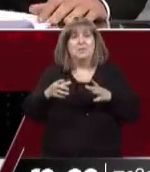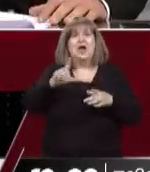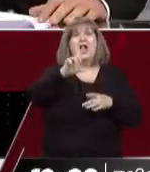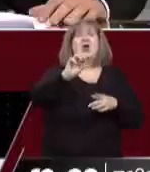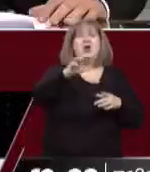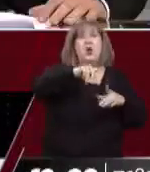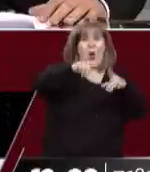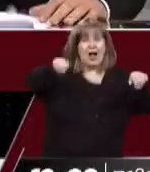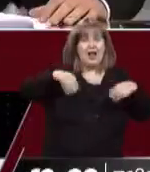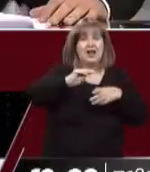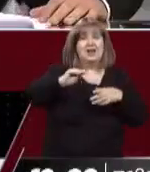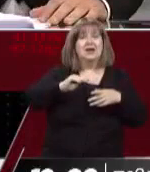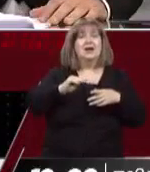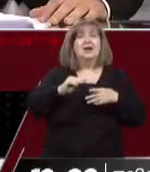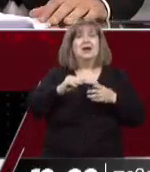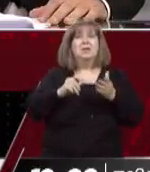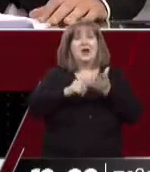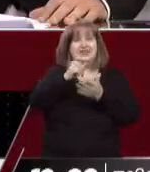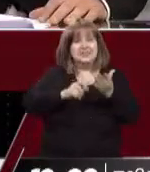participar del sorteo, por Instagram en